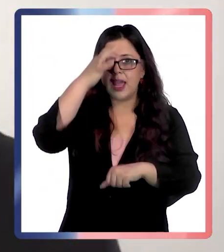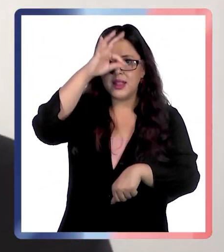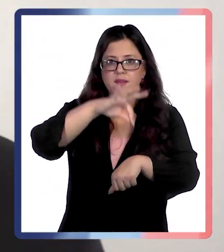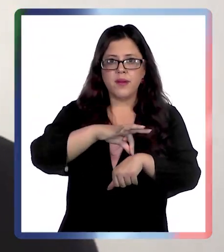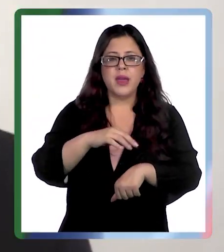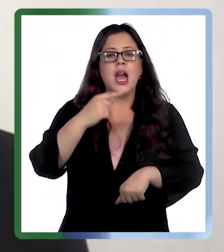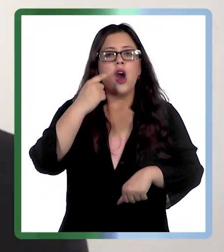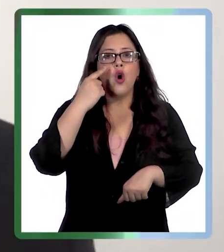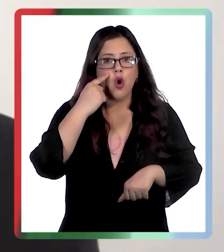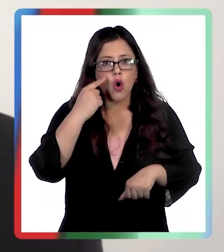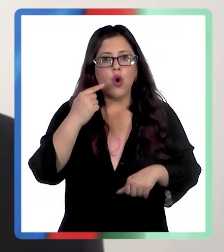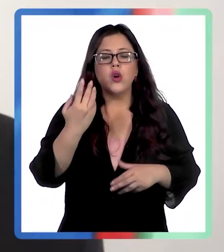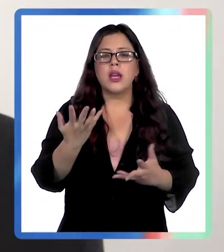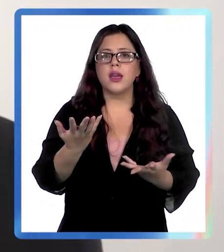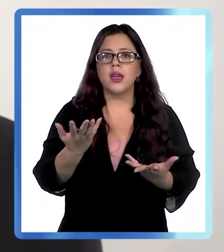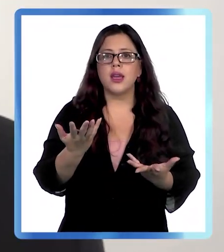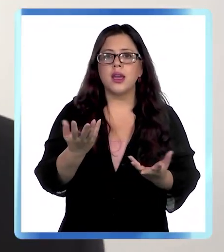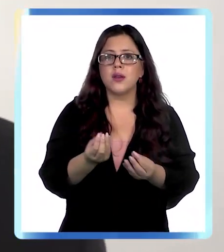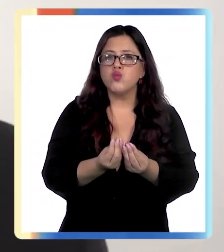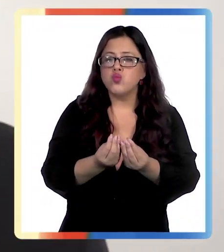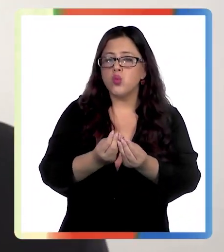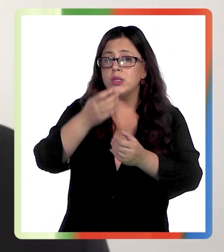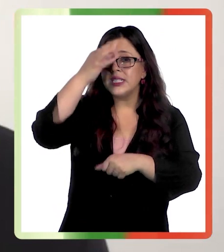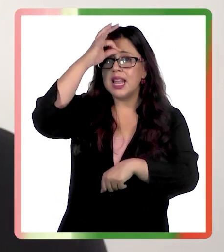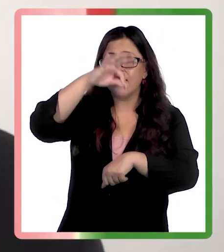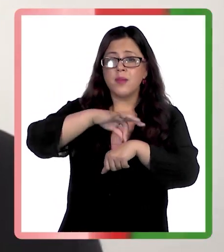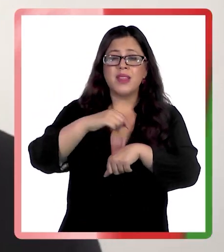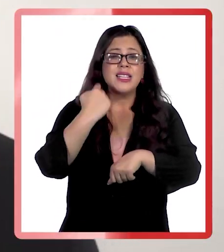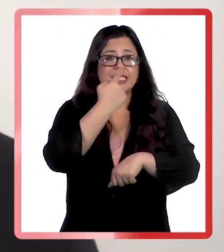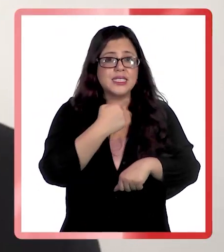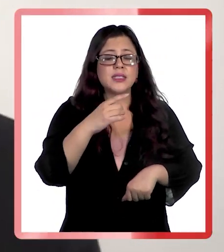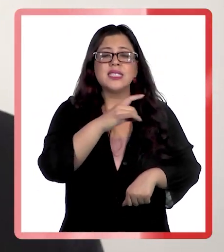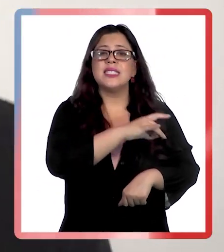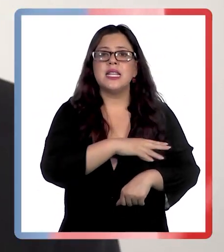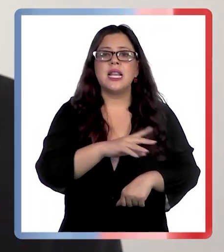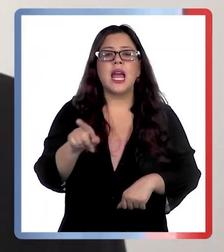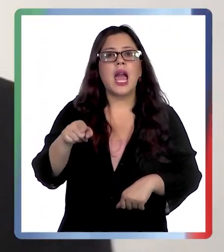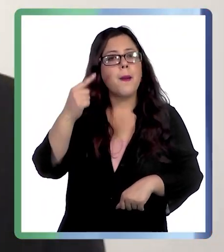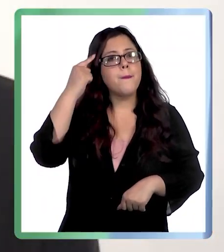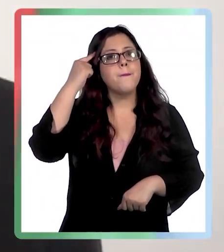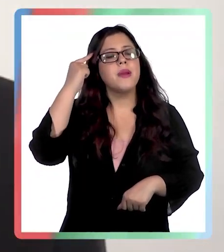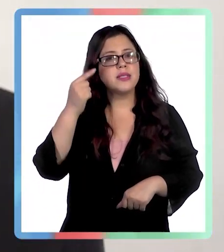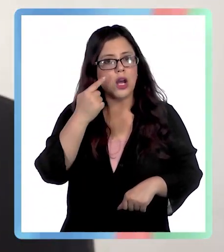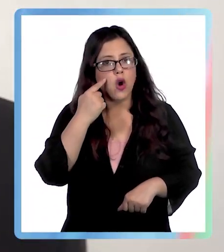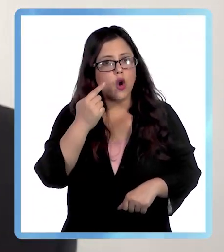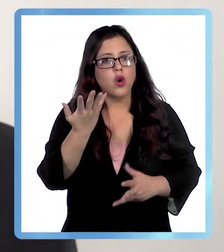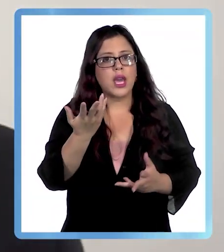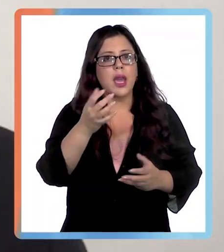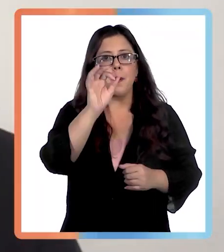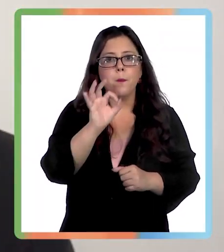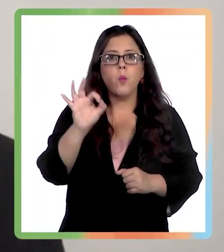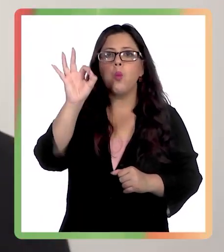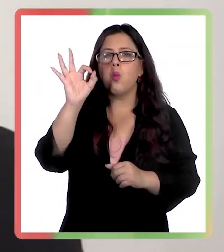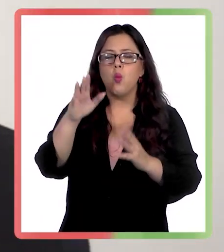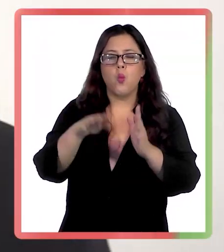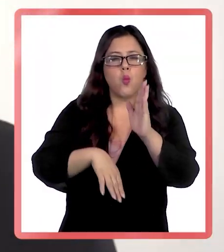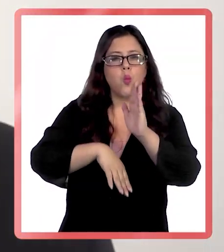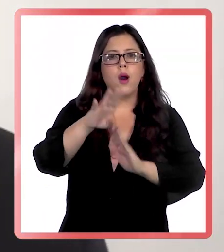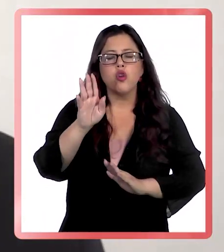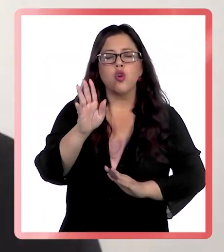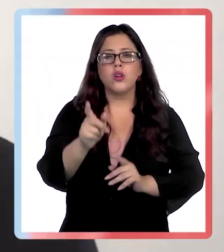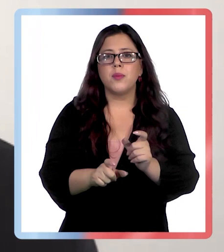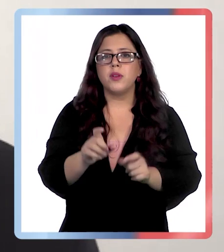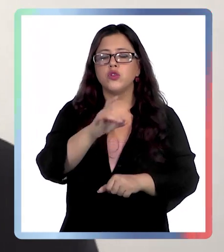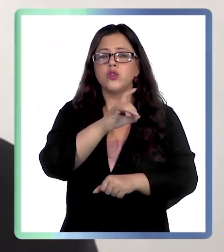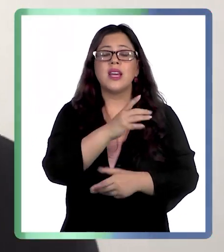encías hay que tener consideración que muchas de estas enfermedades en Chile piensa que tenemos porcentajes altísimos de